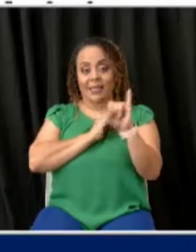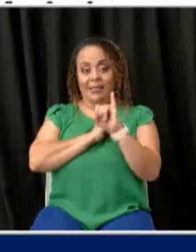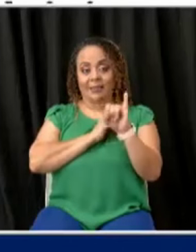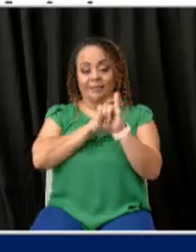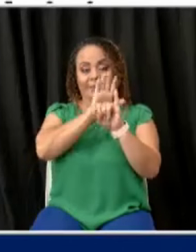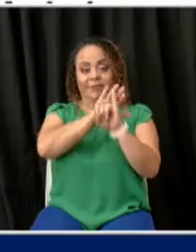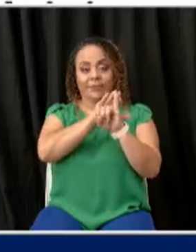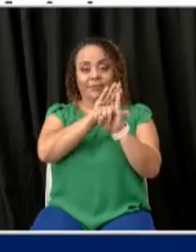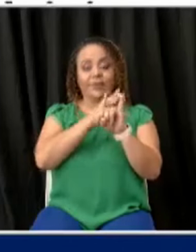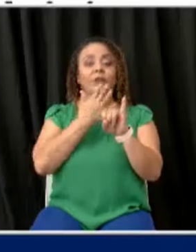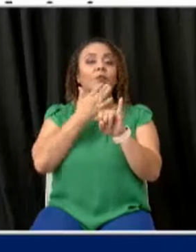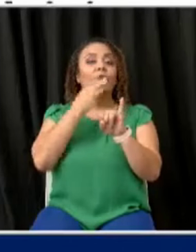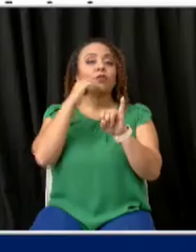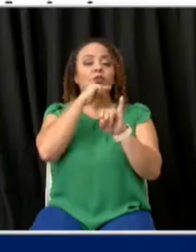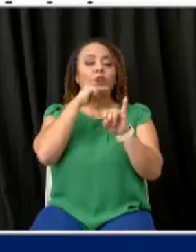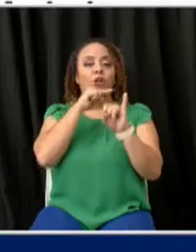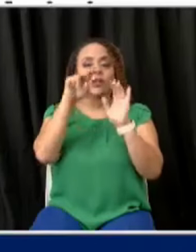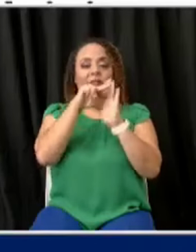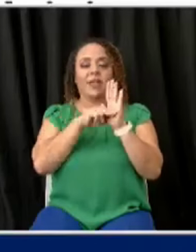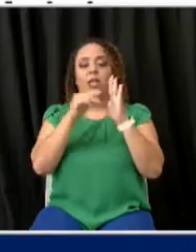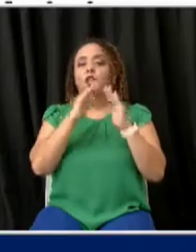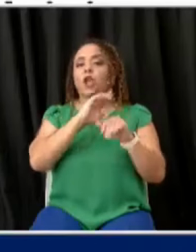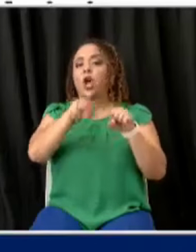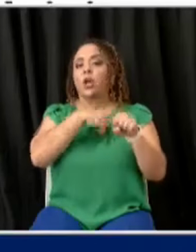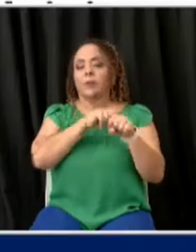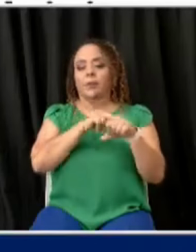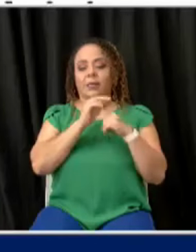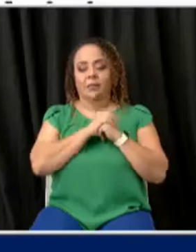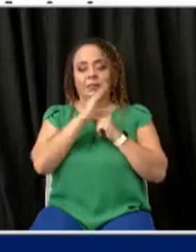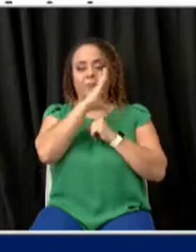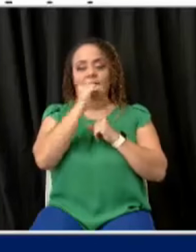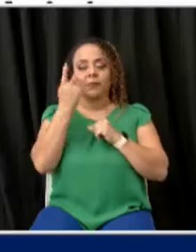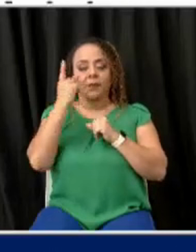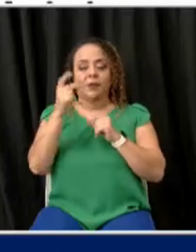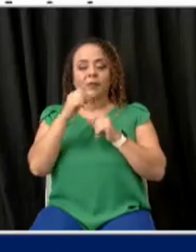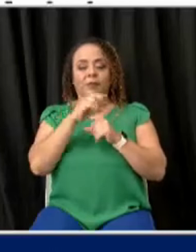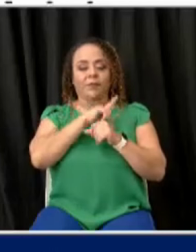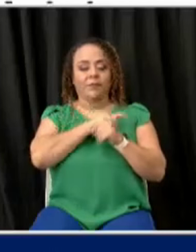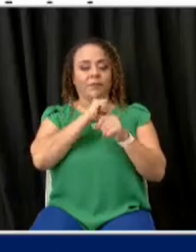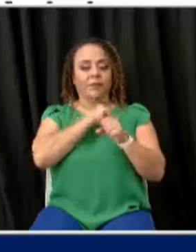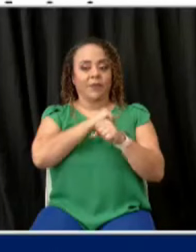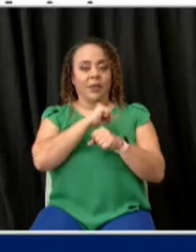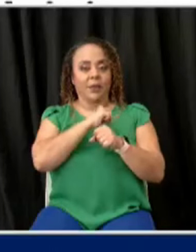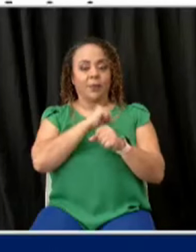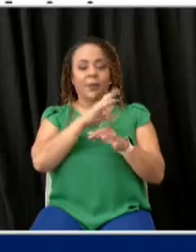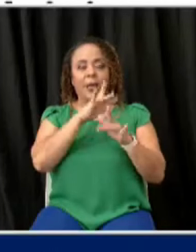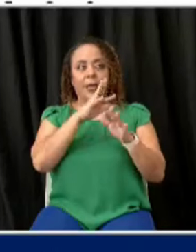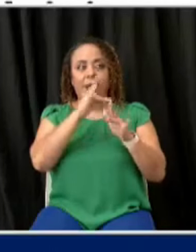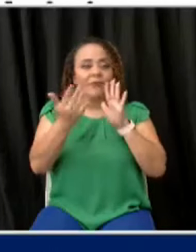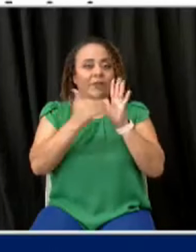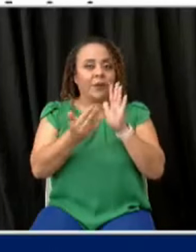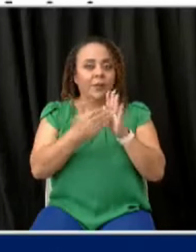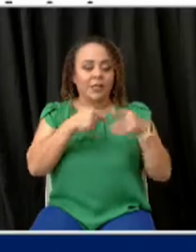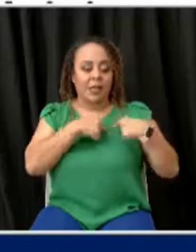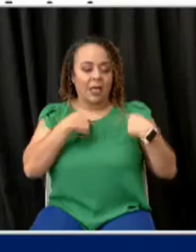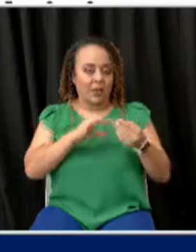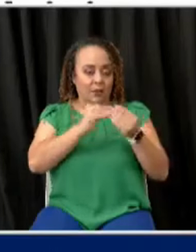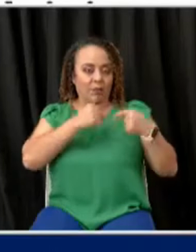color rojo los niveles normales, ¿ya? Y nosotros vemos frecuencia cardíaca en personas en el primer día